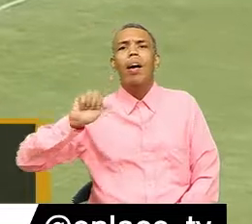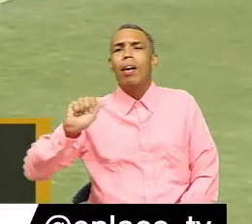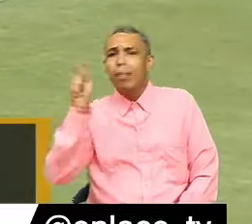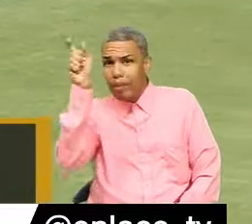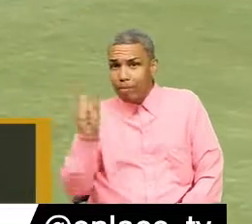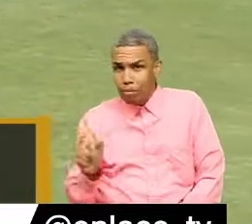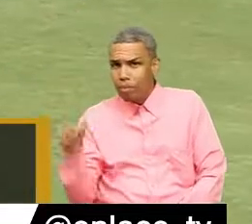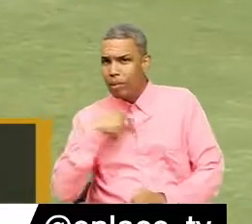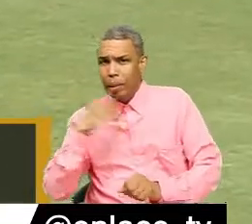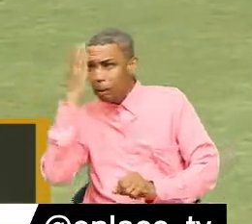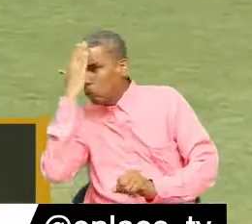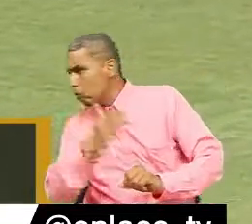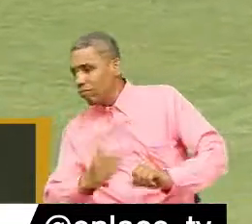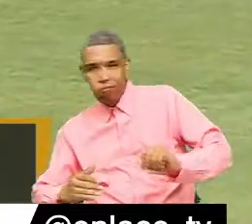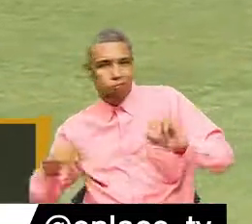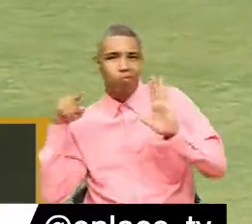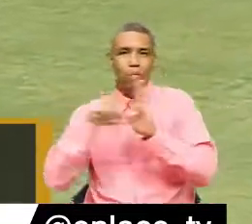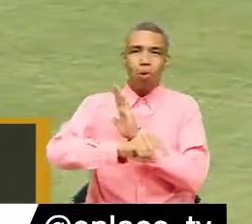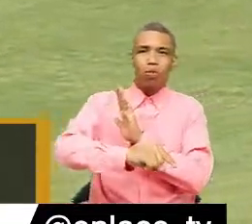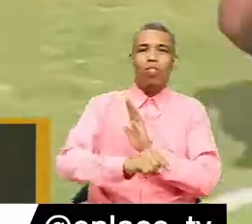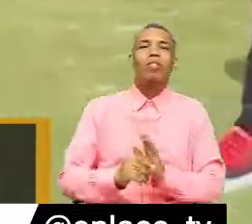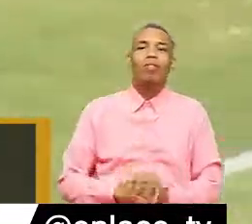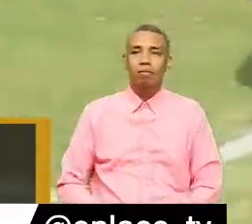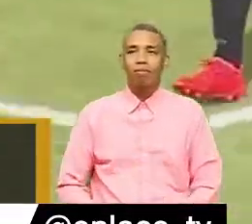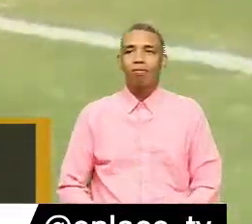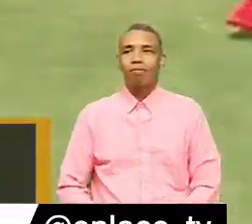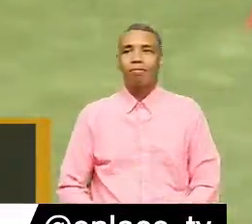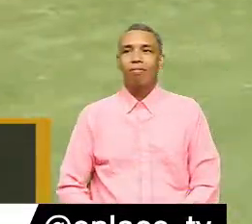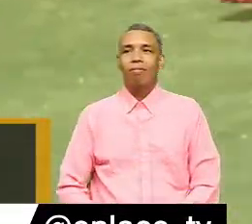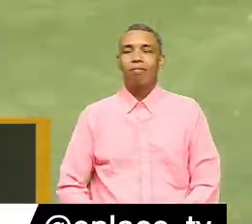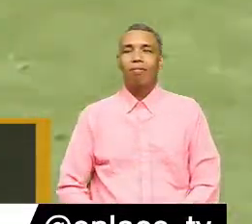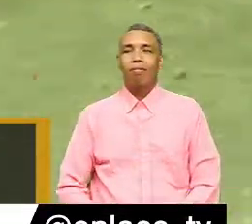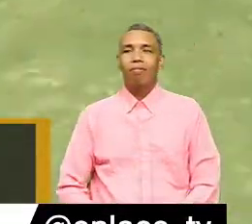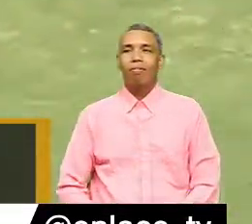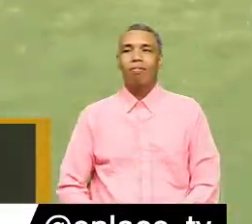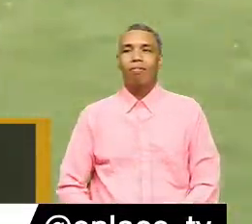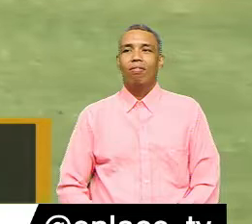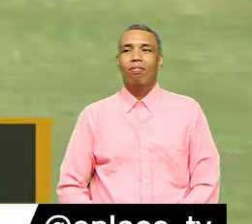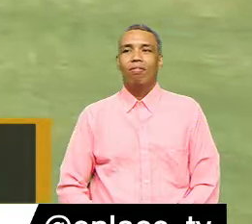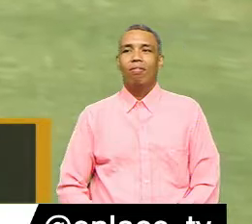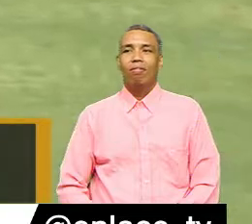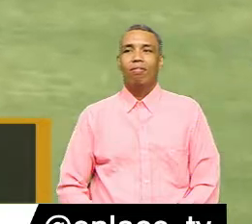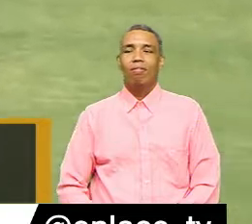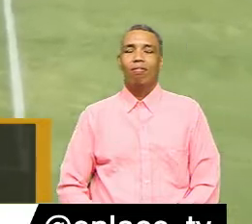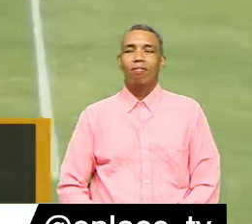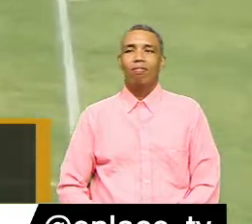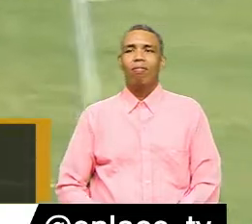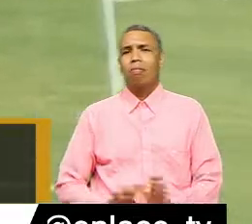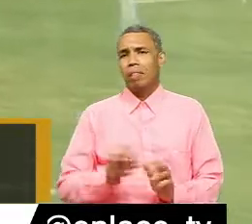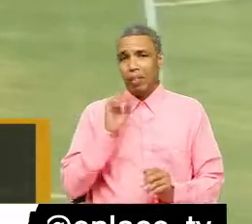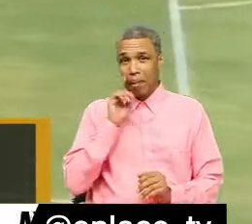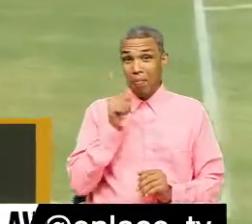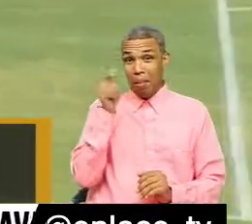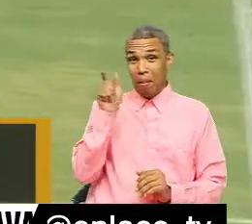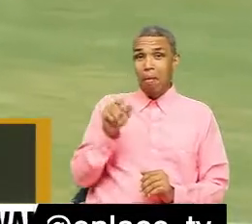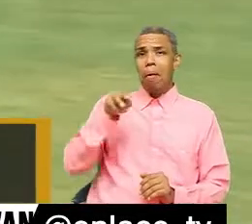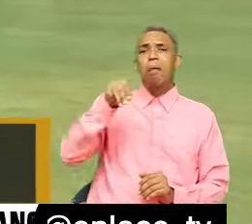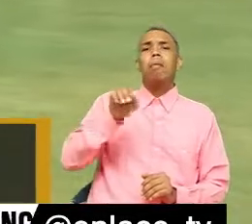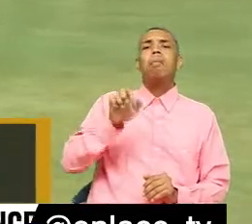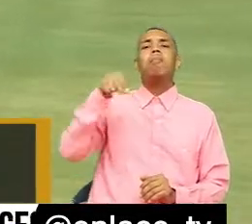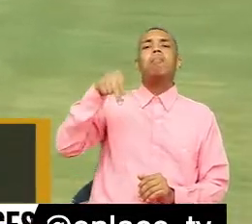allí para sacarla y en esta para mandarla al fondo, aprovechando el mal movimiento de César Mena. Mire, mire dónde queda marcando César